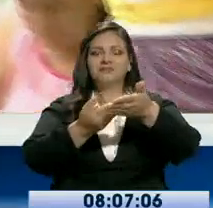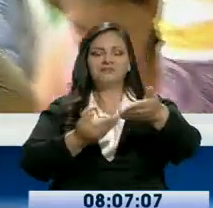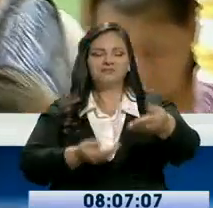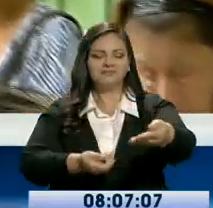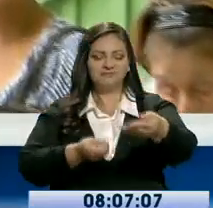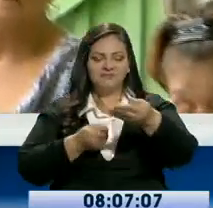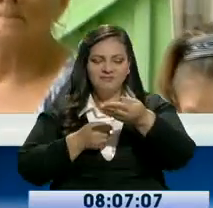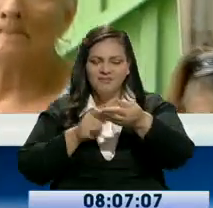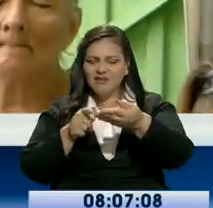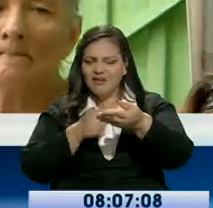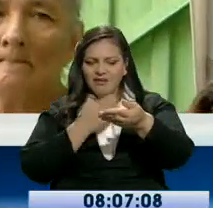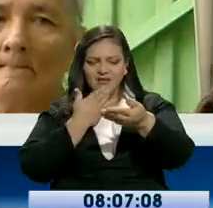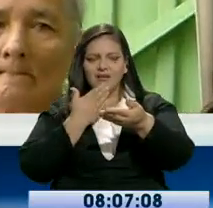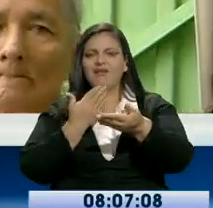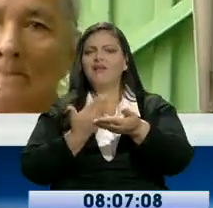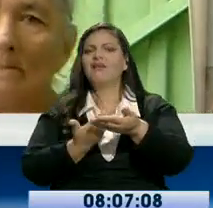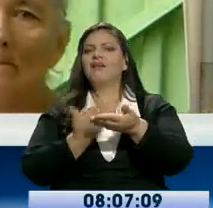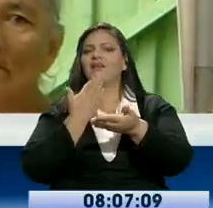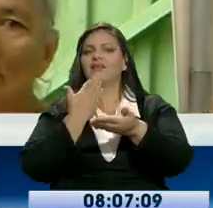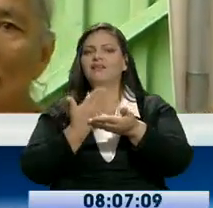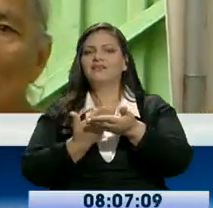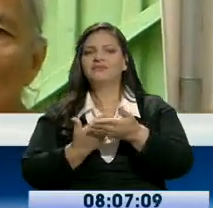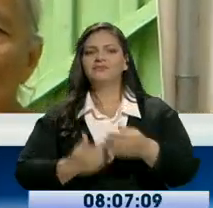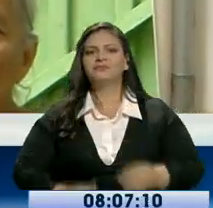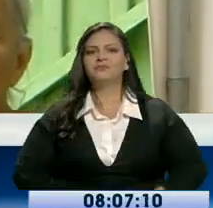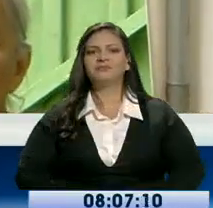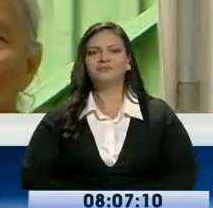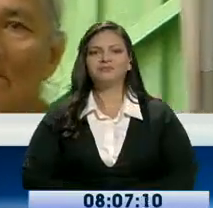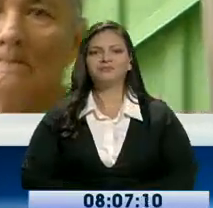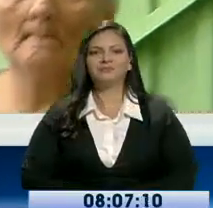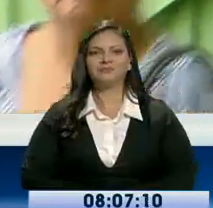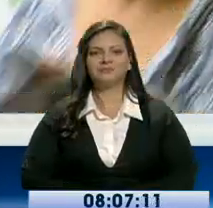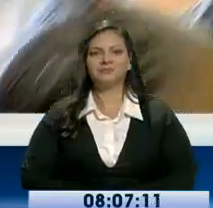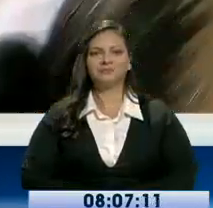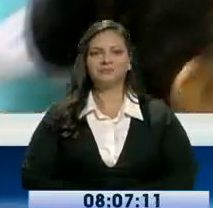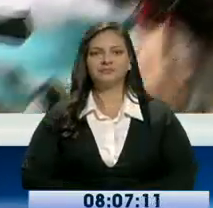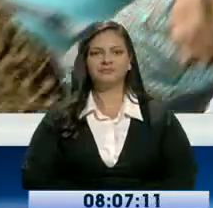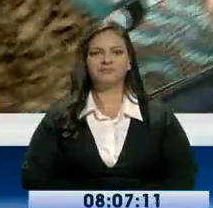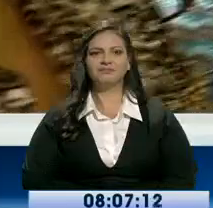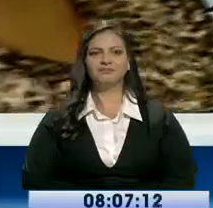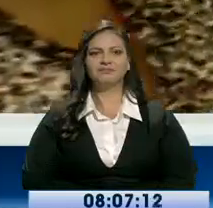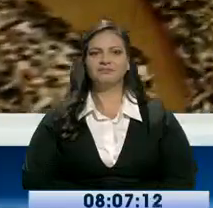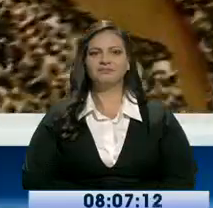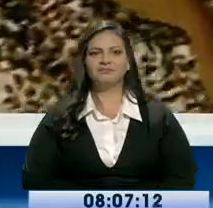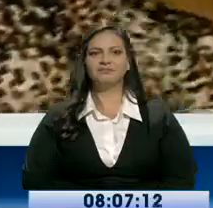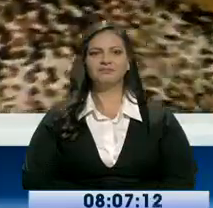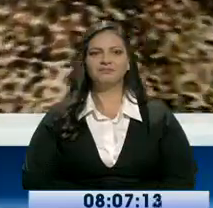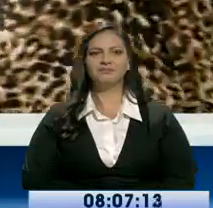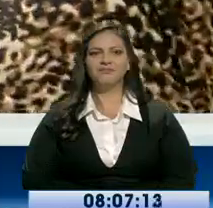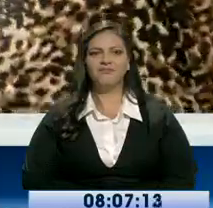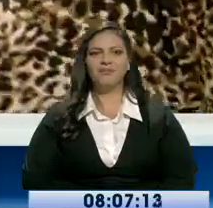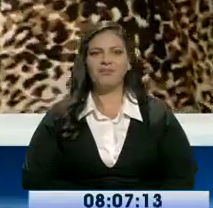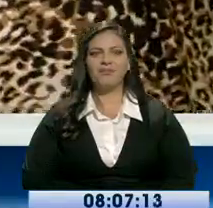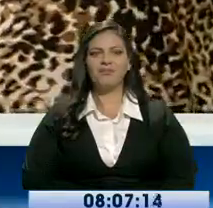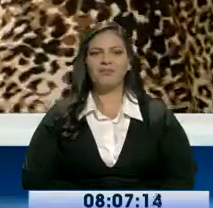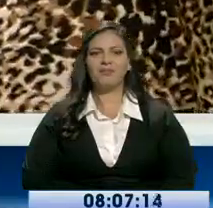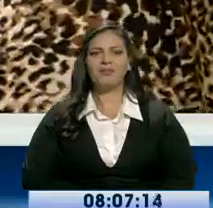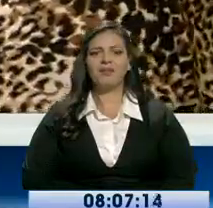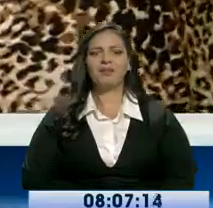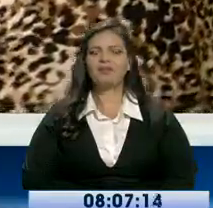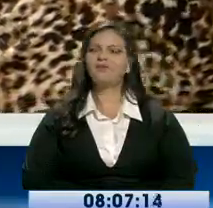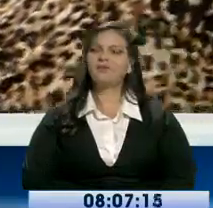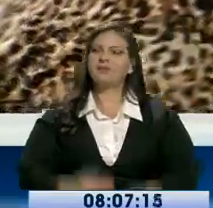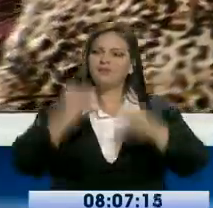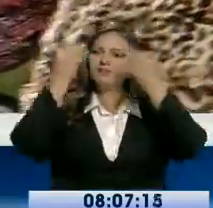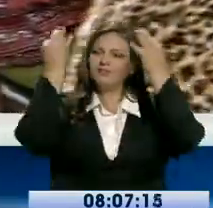La noticia de la comunidad, pues ustedes siempre han estado atentos para ayudarnos gracias ese sentido, a ayudar también a las personas